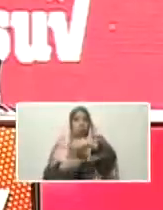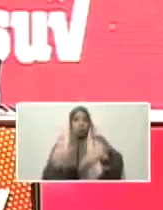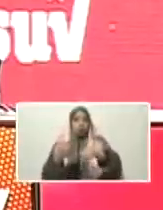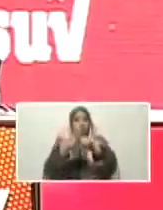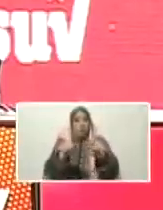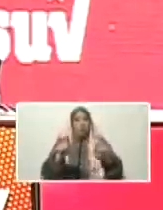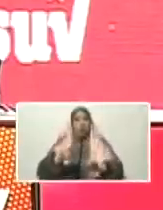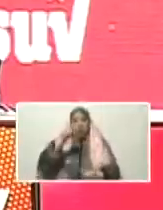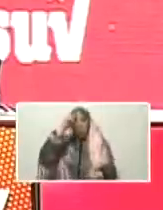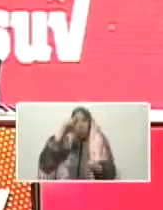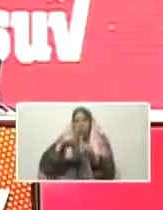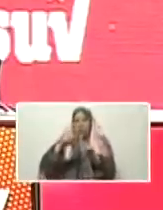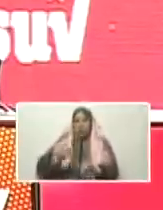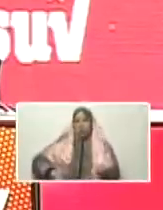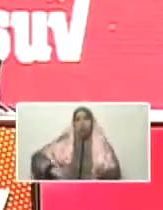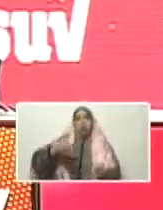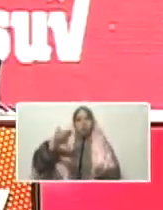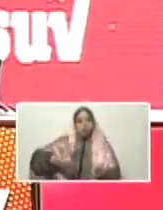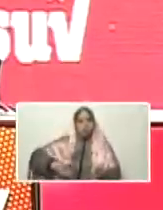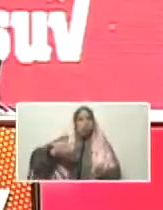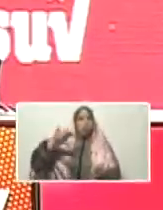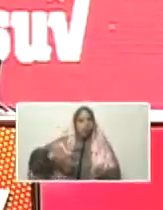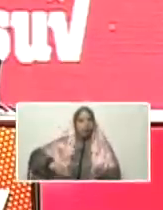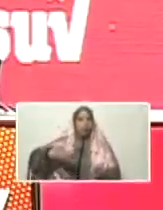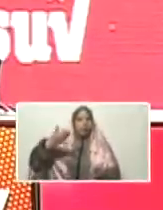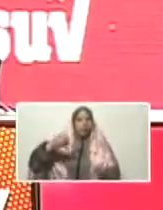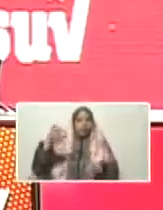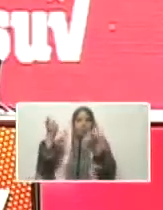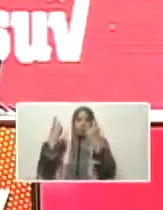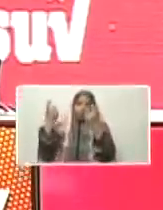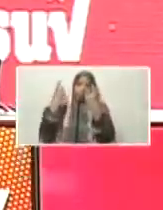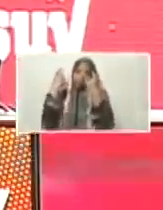importantes en la formación